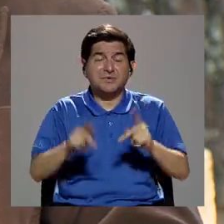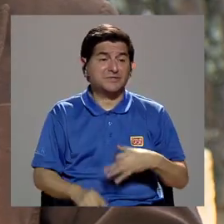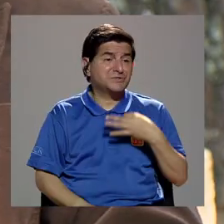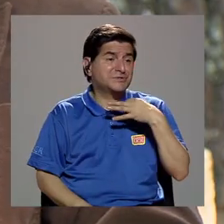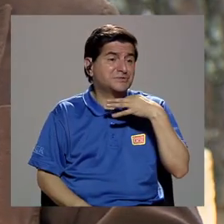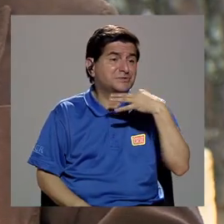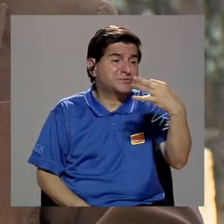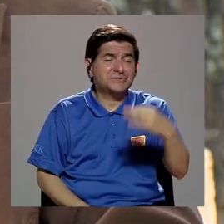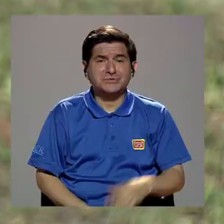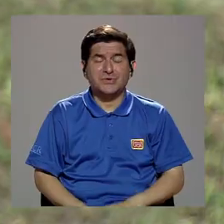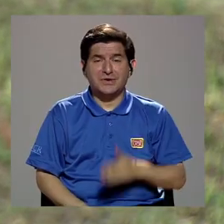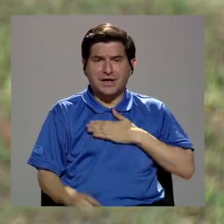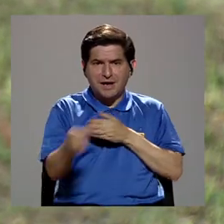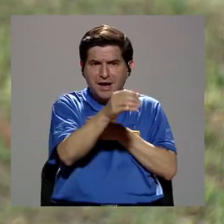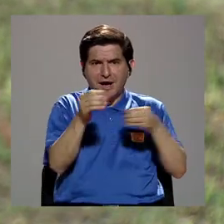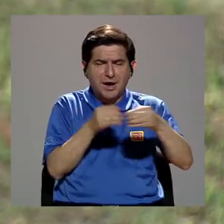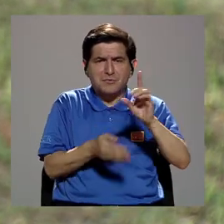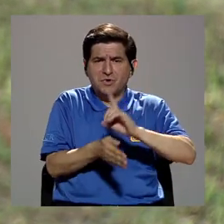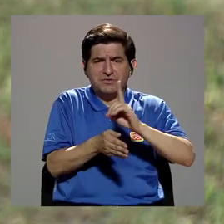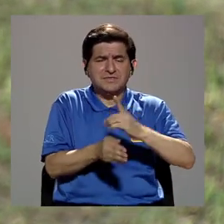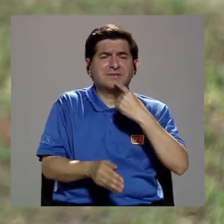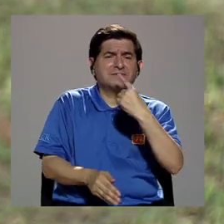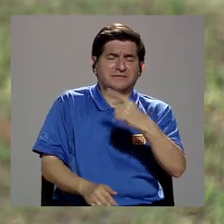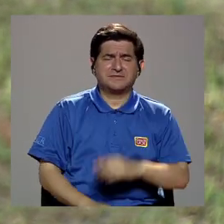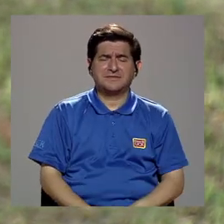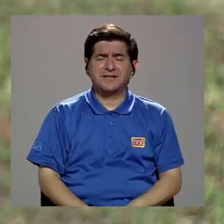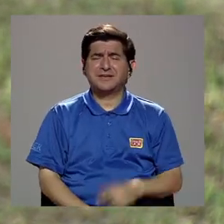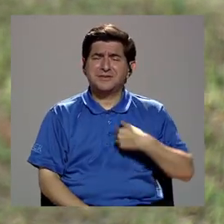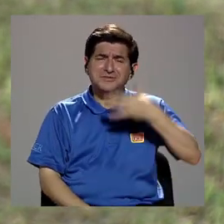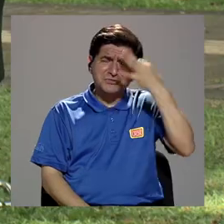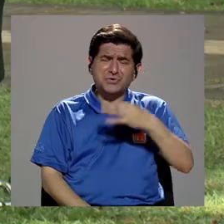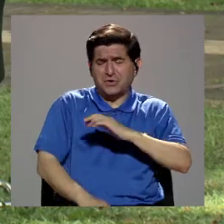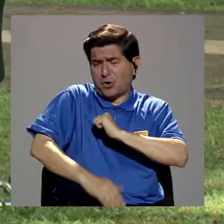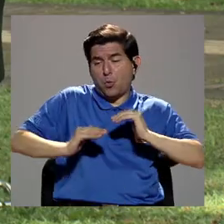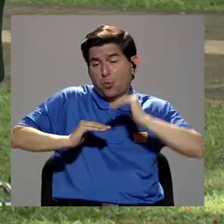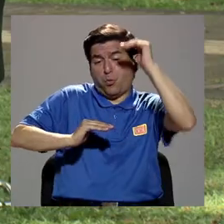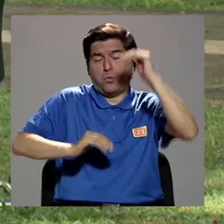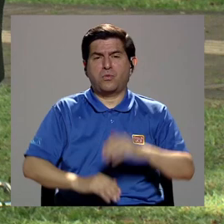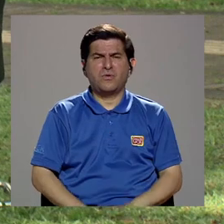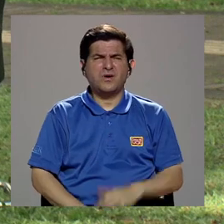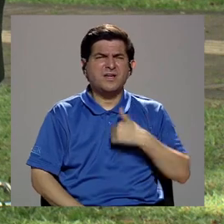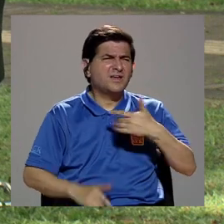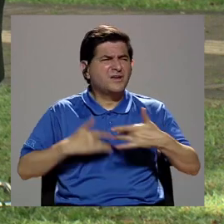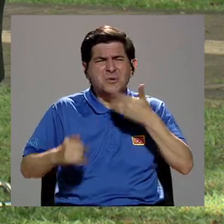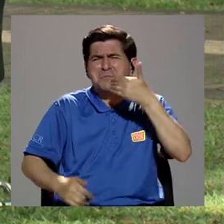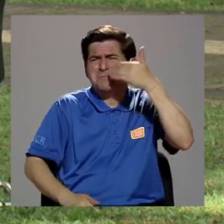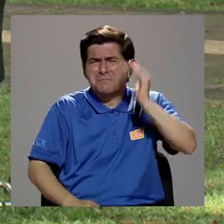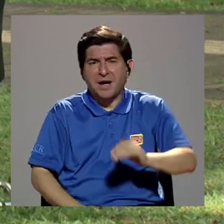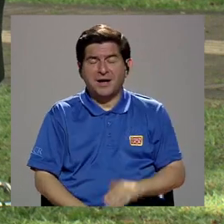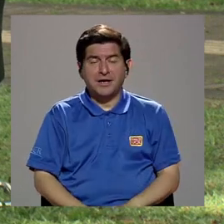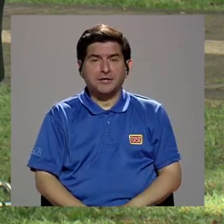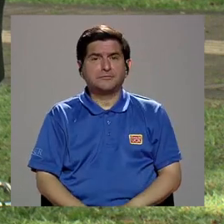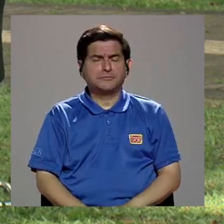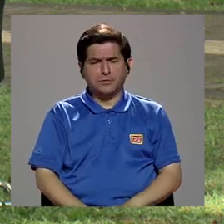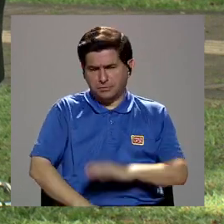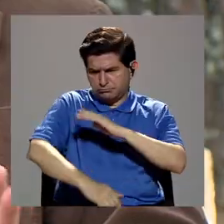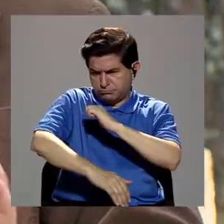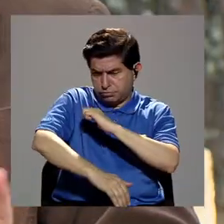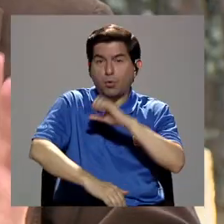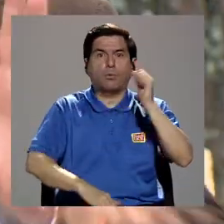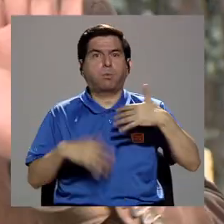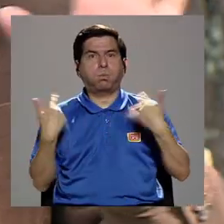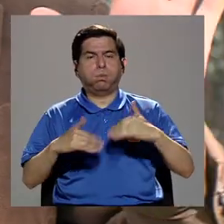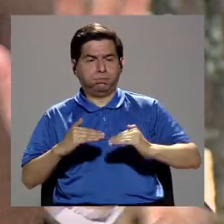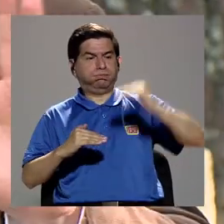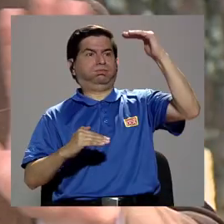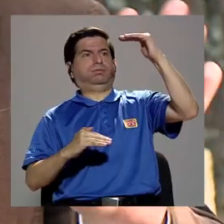que todos los días llegan a mi consultorio y me dicen, vea doctor, es que yo creo que tengo la presión alta y me vengo sintiendo muy mal. Y digo, bueno, sí, claro, le tomo la presión